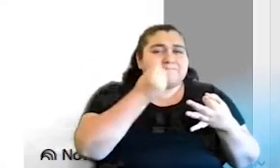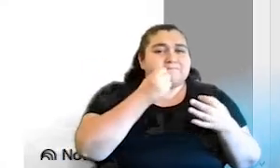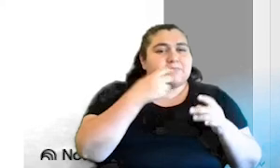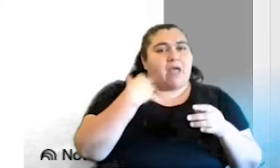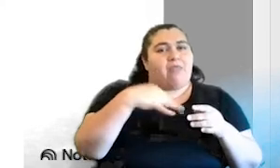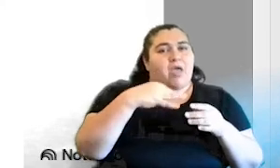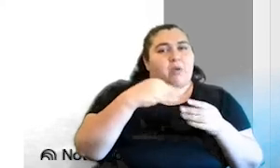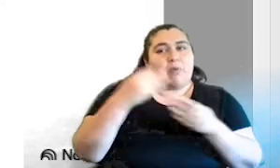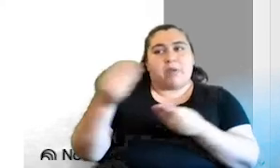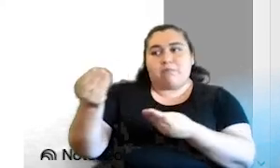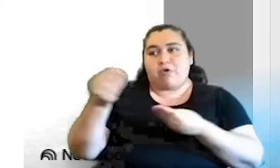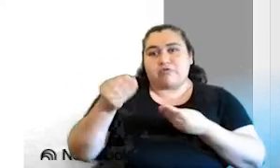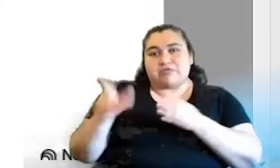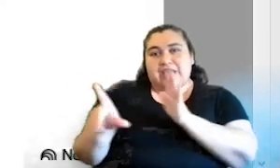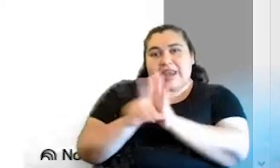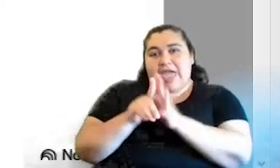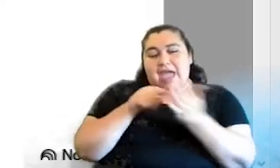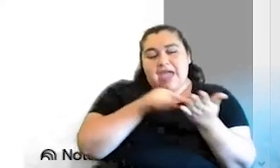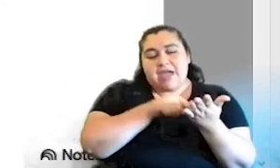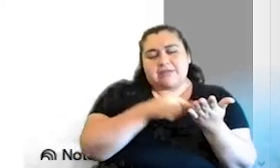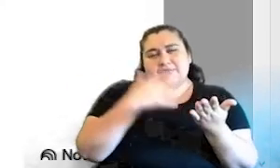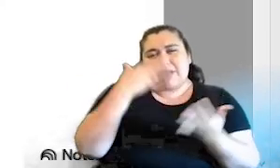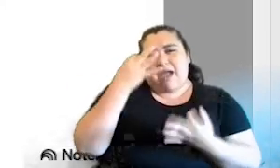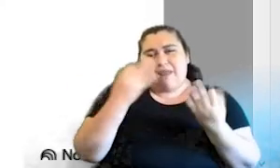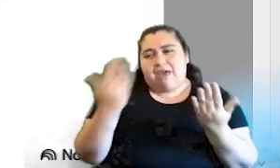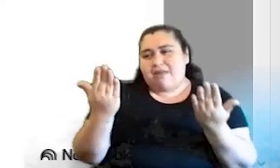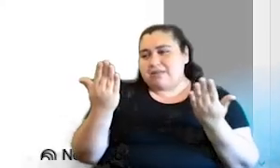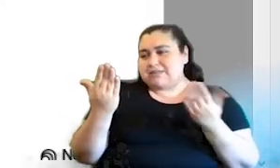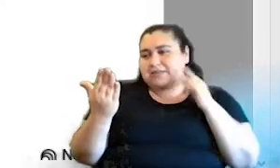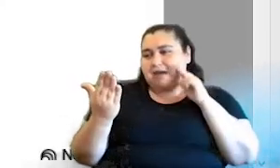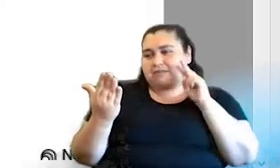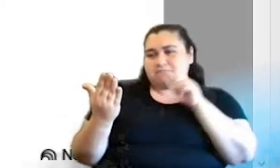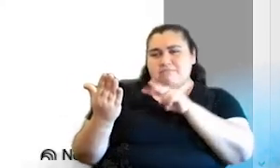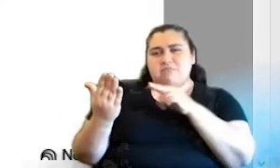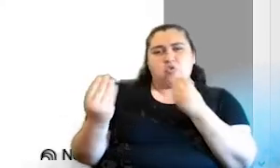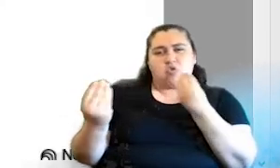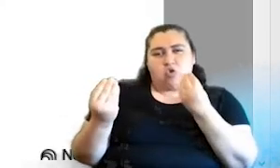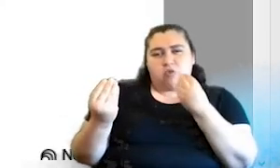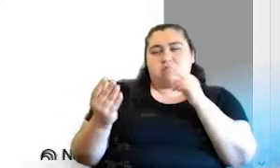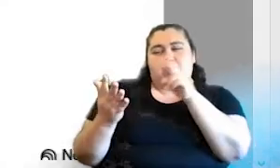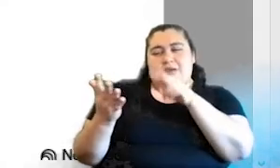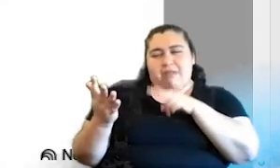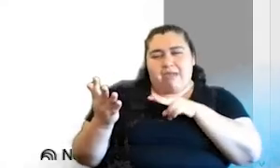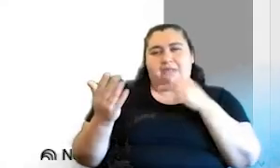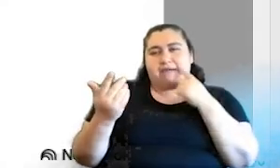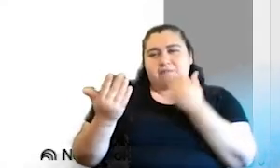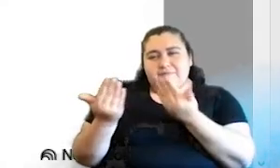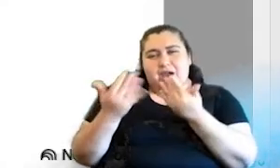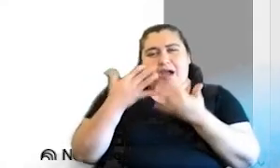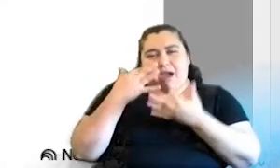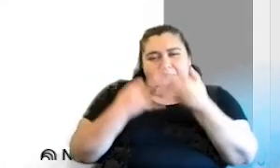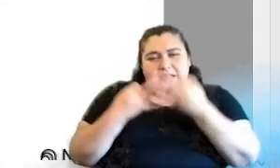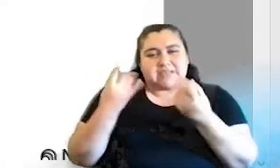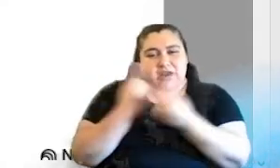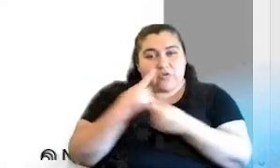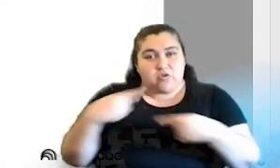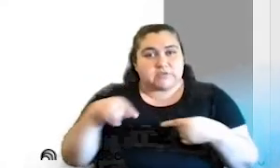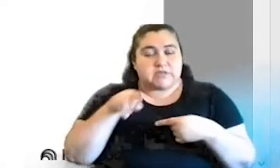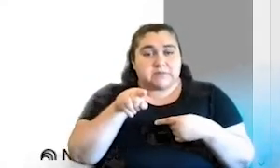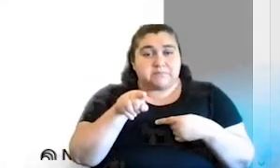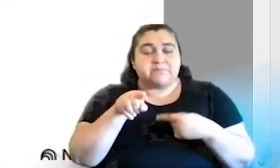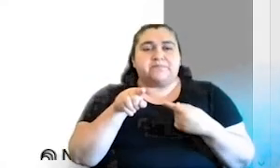esté regulando ese tributo y usar, leer, usufructuar, como el término que más les